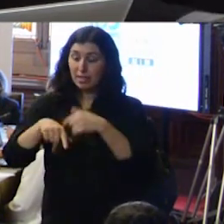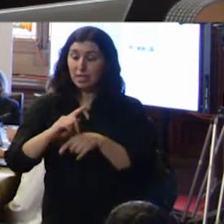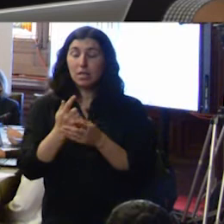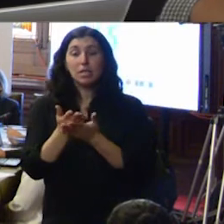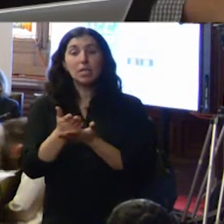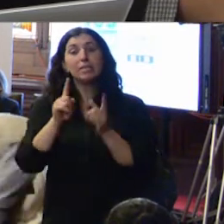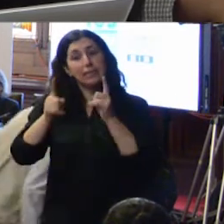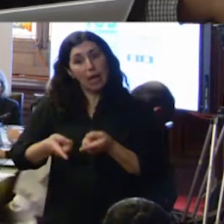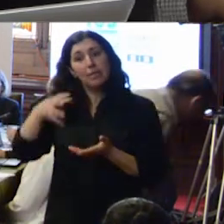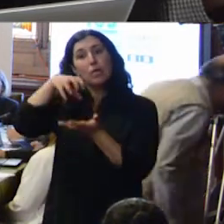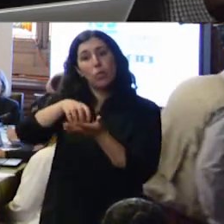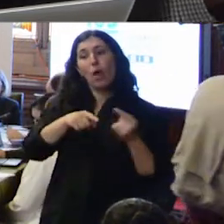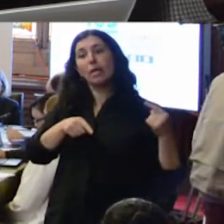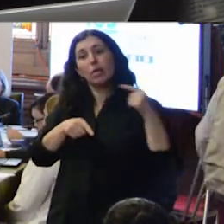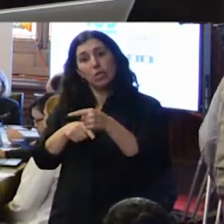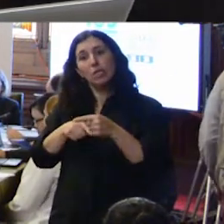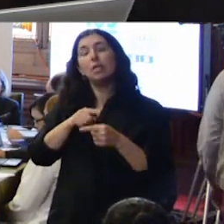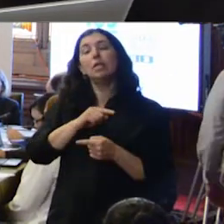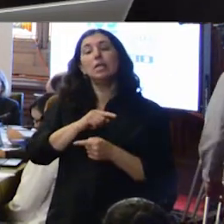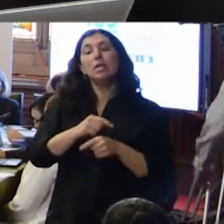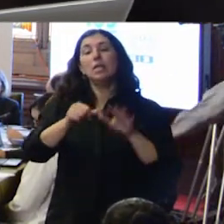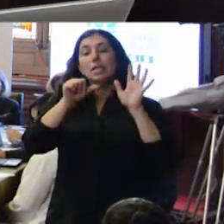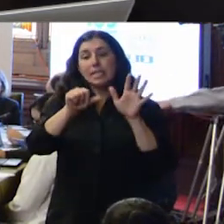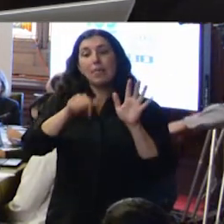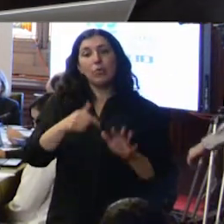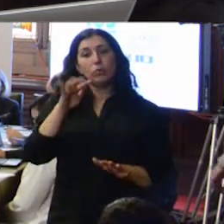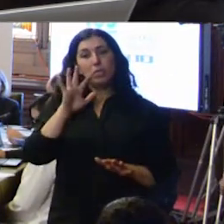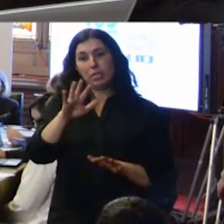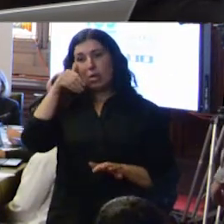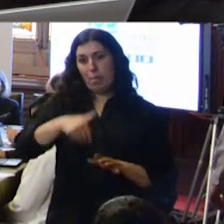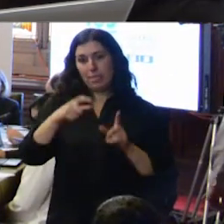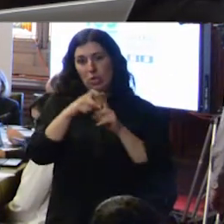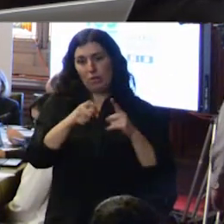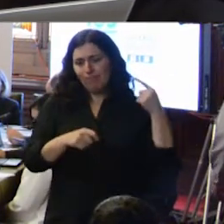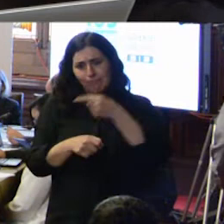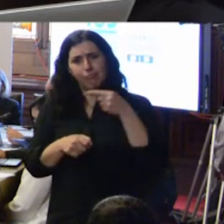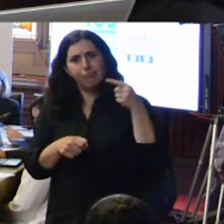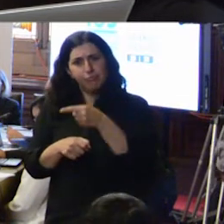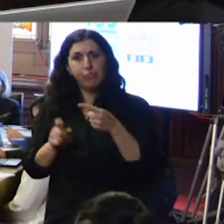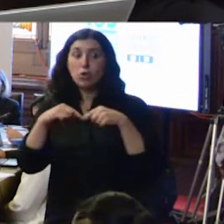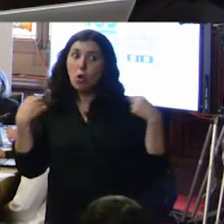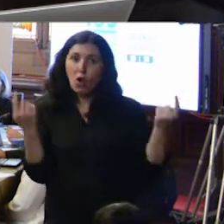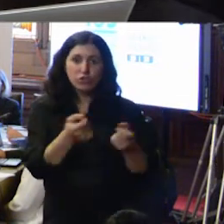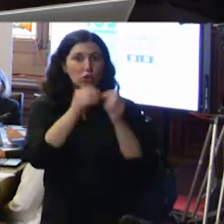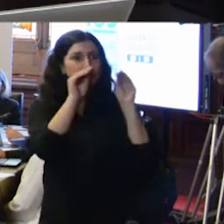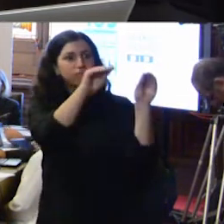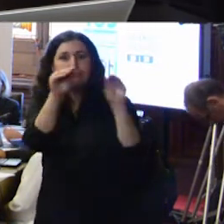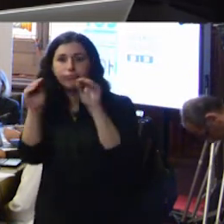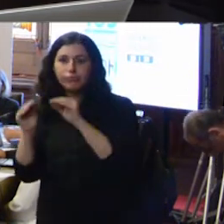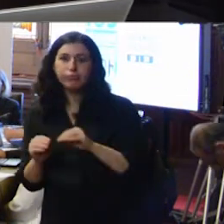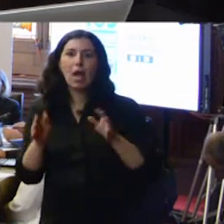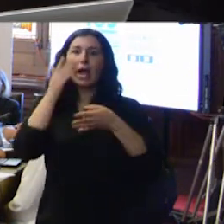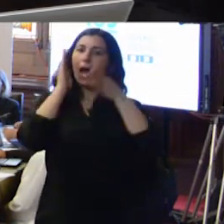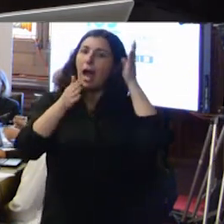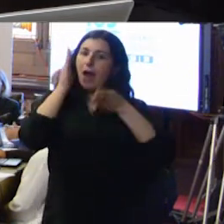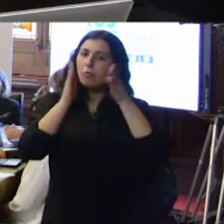BPH Bahía del Golf, demandado por 6.5 millones de dólares. Advertimos que en la ciudad de Panamá los abogados de las